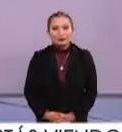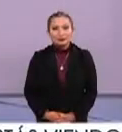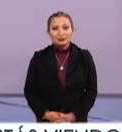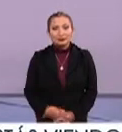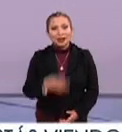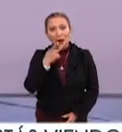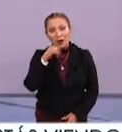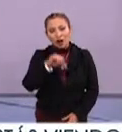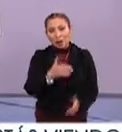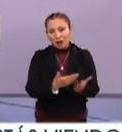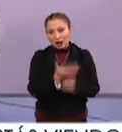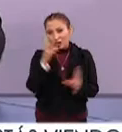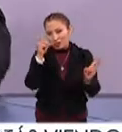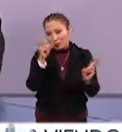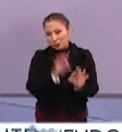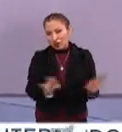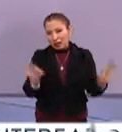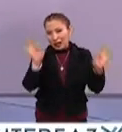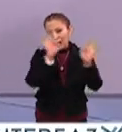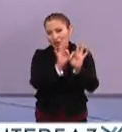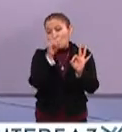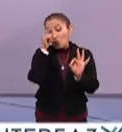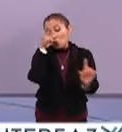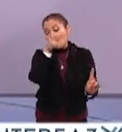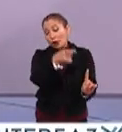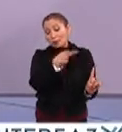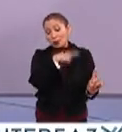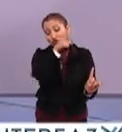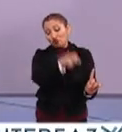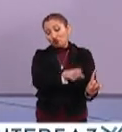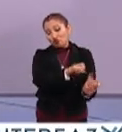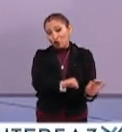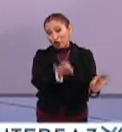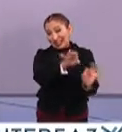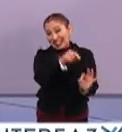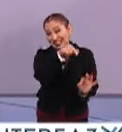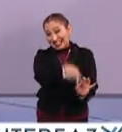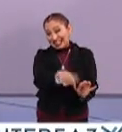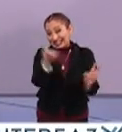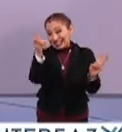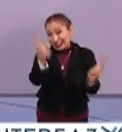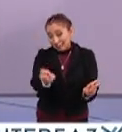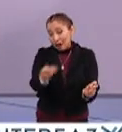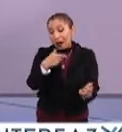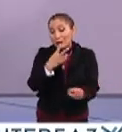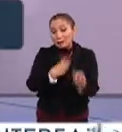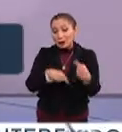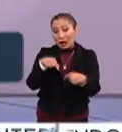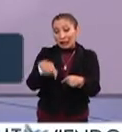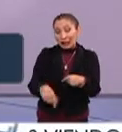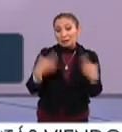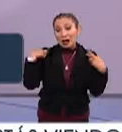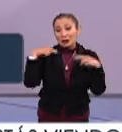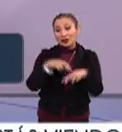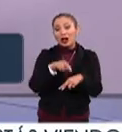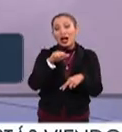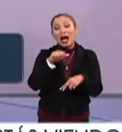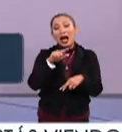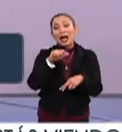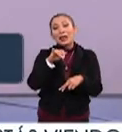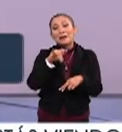Vamos a hablar esta mañana de un tema muy relevante con uno de los protagonistas principales de este tema. Se encuentra con nosotros el maestro